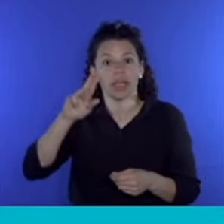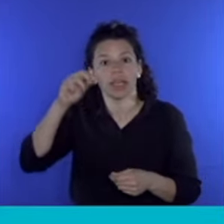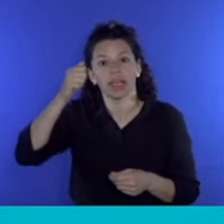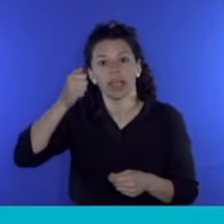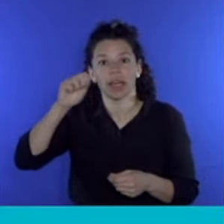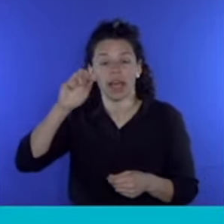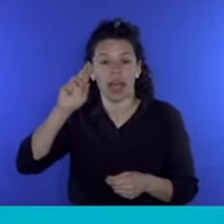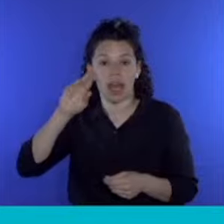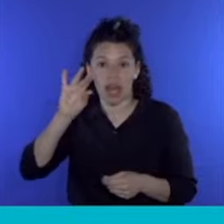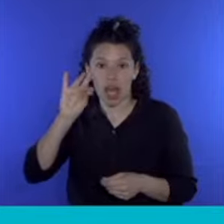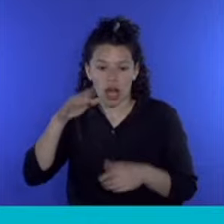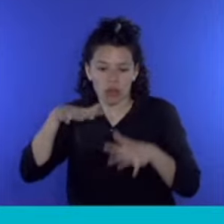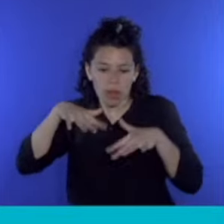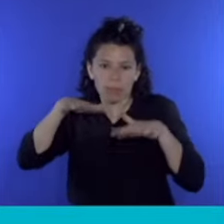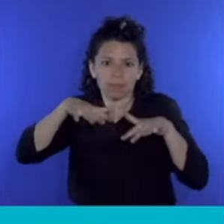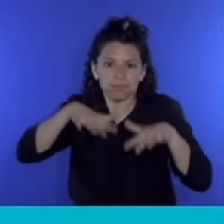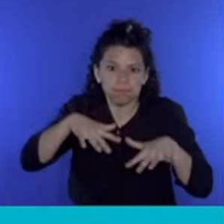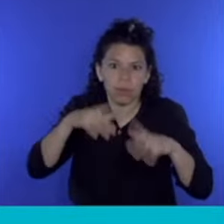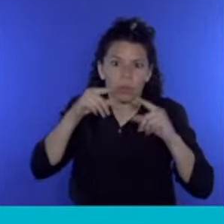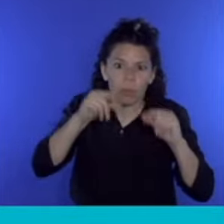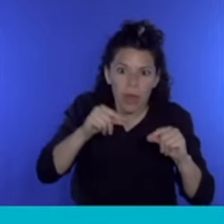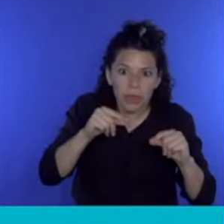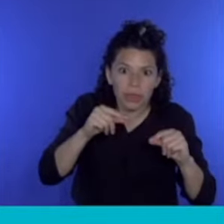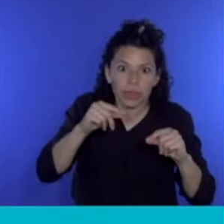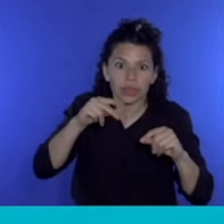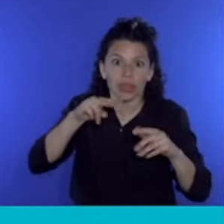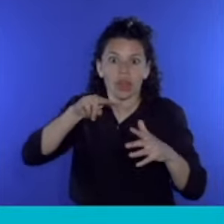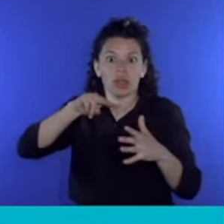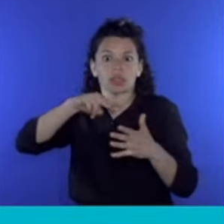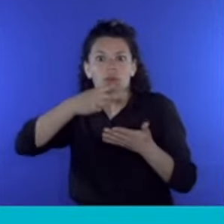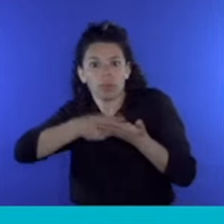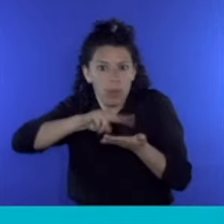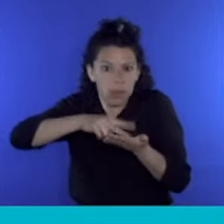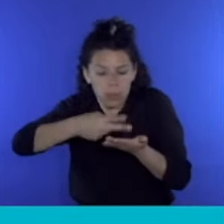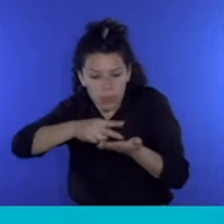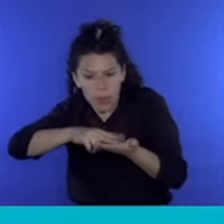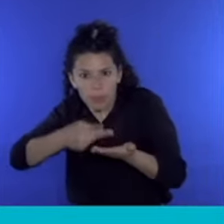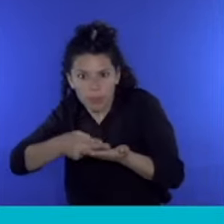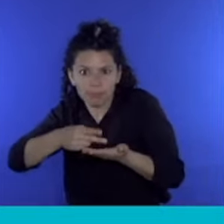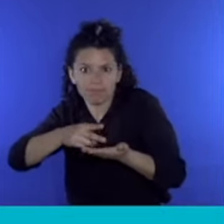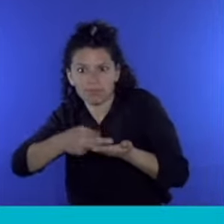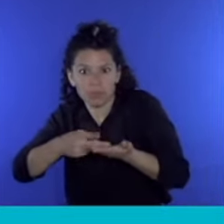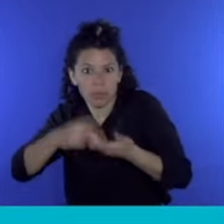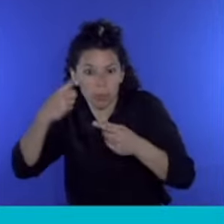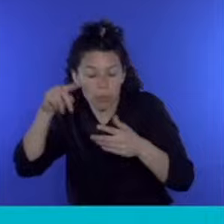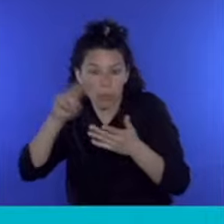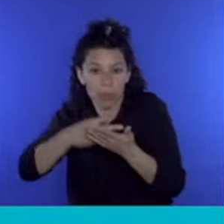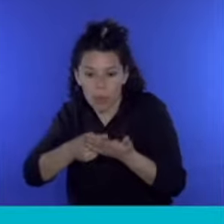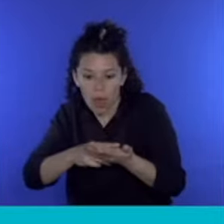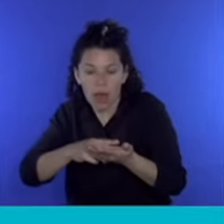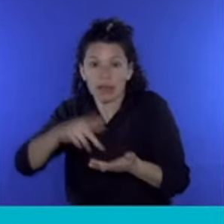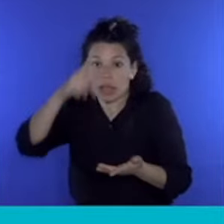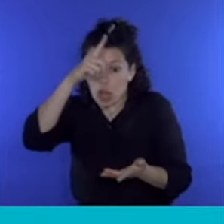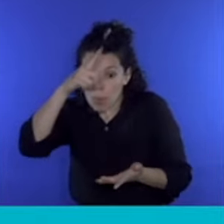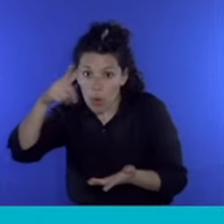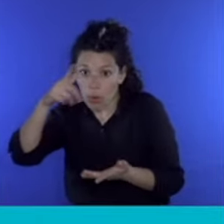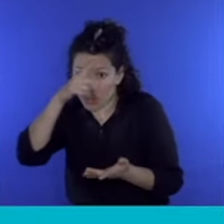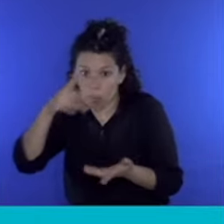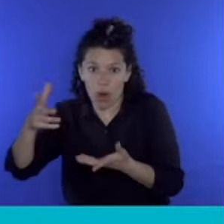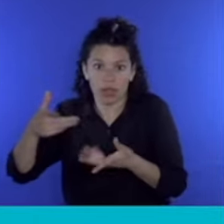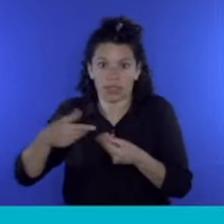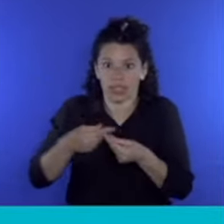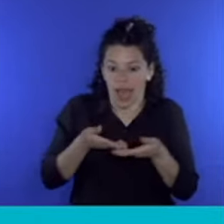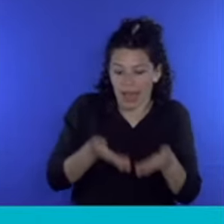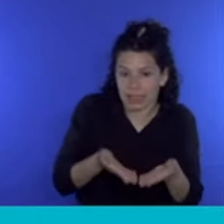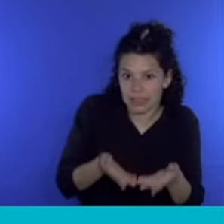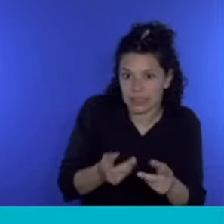tuvo convulsiones en el suelo mientras lo rodeaba la infantería de la policía de la ciudad y no dejaba que lo asistan sus compañeros ni llamaba